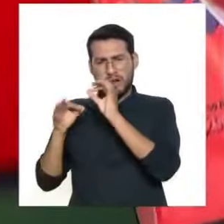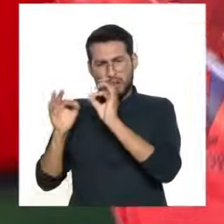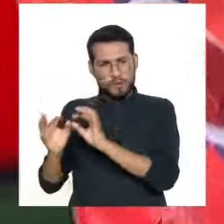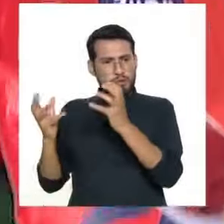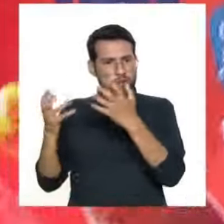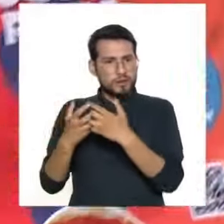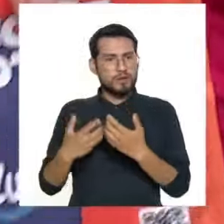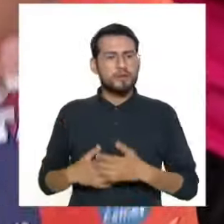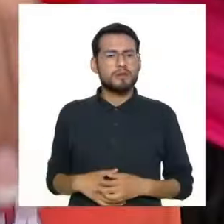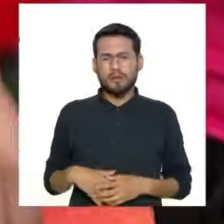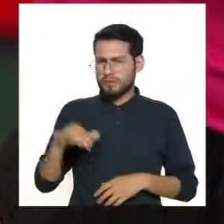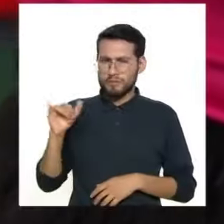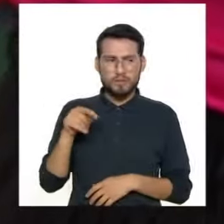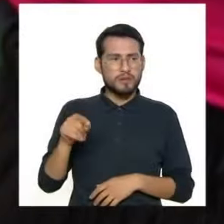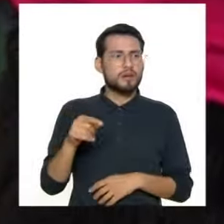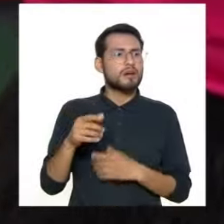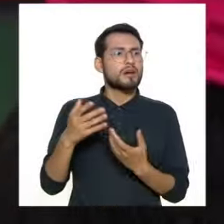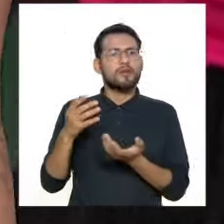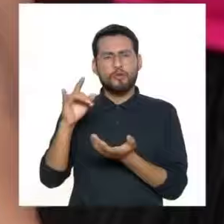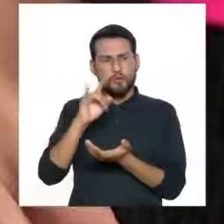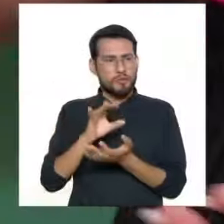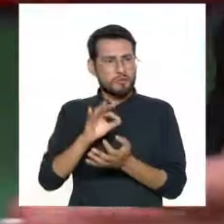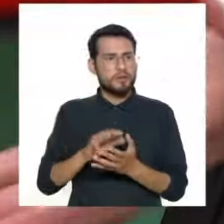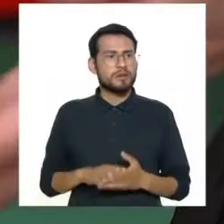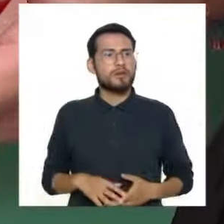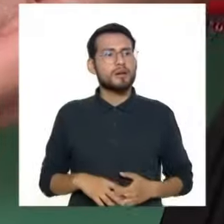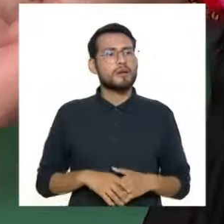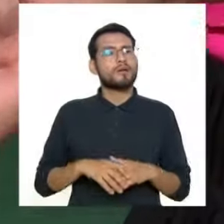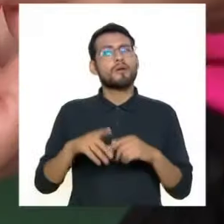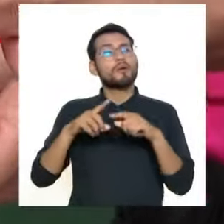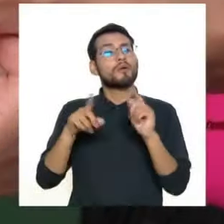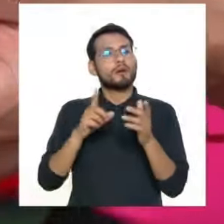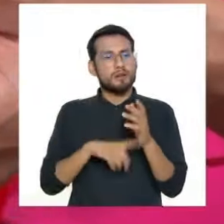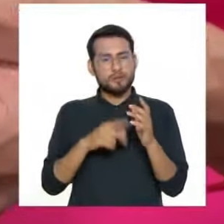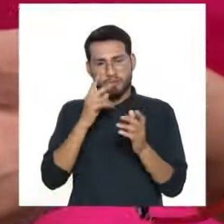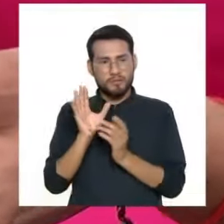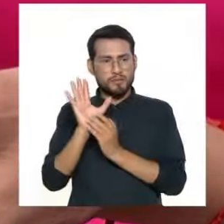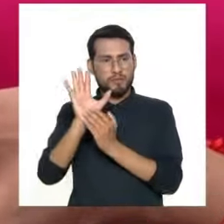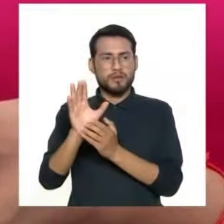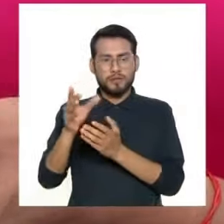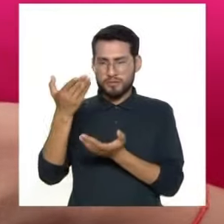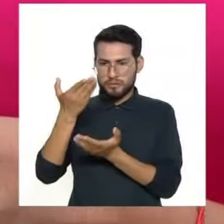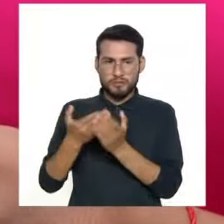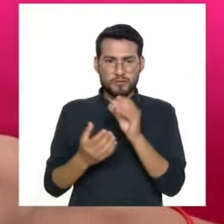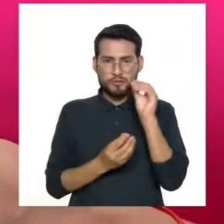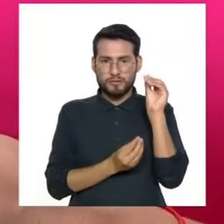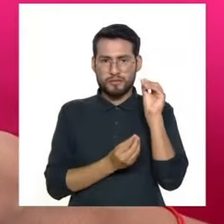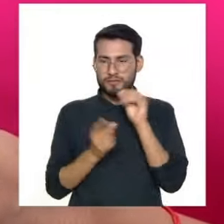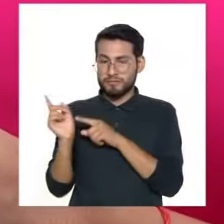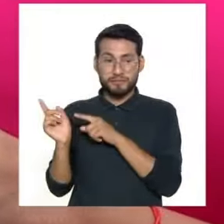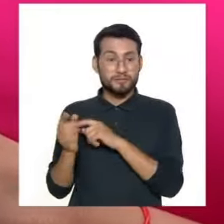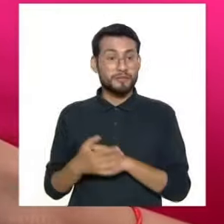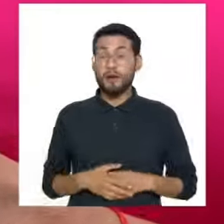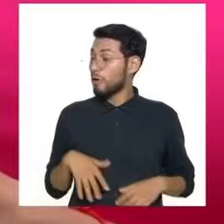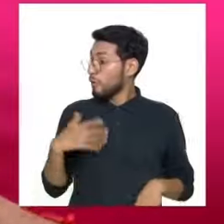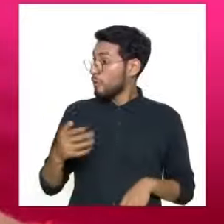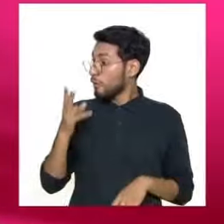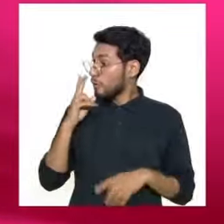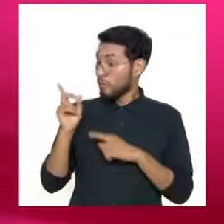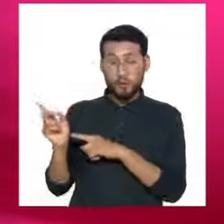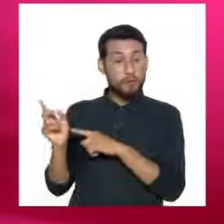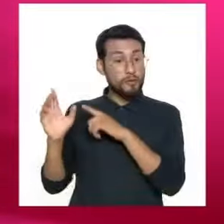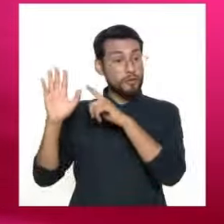condiciones tienen el mismo tiempo de vida Útil no la diferenciación es la presentación el empaque no Oye pero mira mira